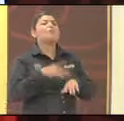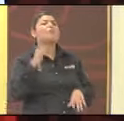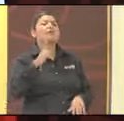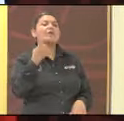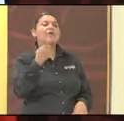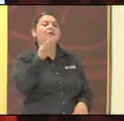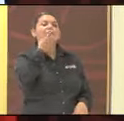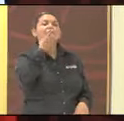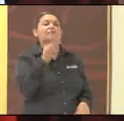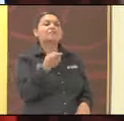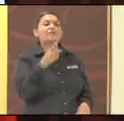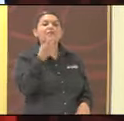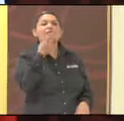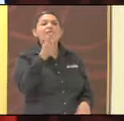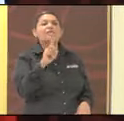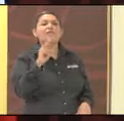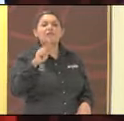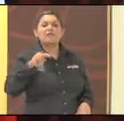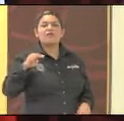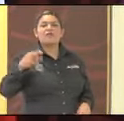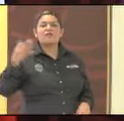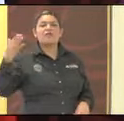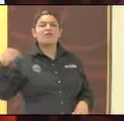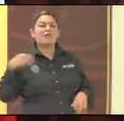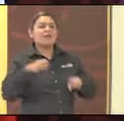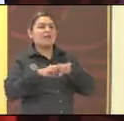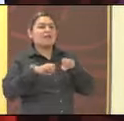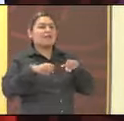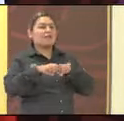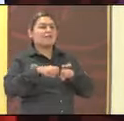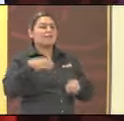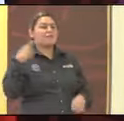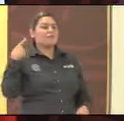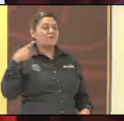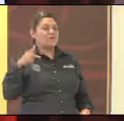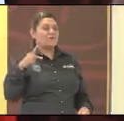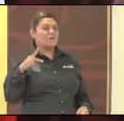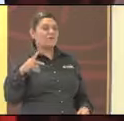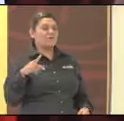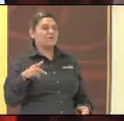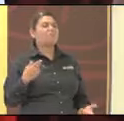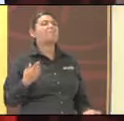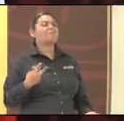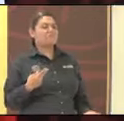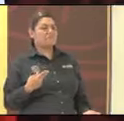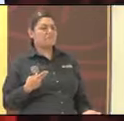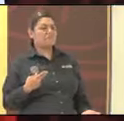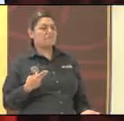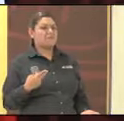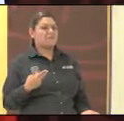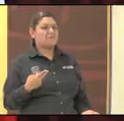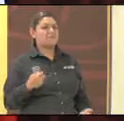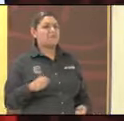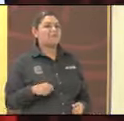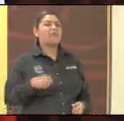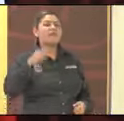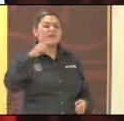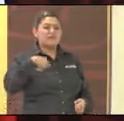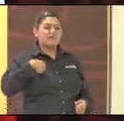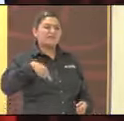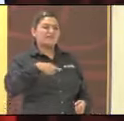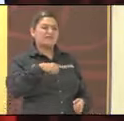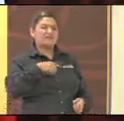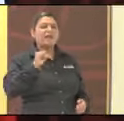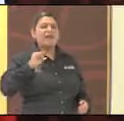qué no comentan que nunca había tenido el ayuntamiento equipo propio? Y también, pues, estamos sujetos